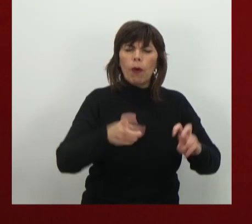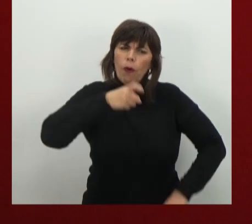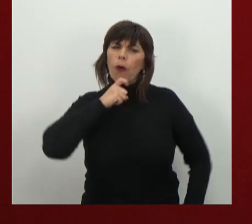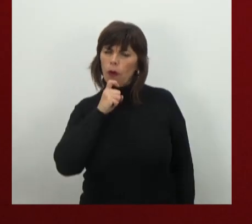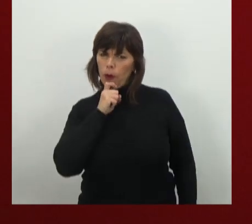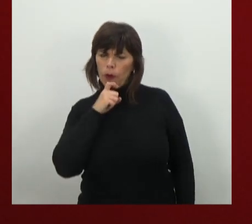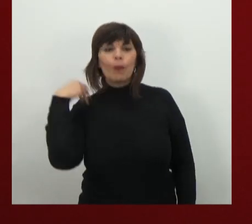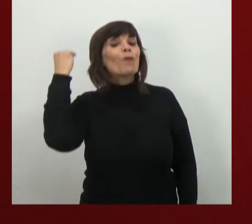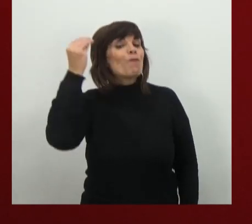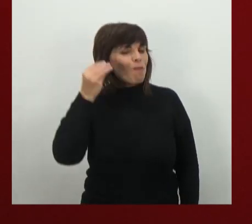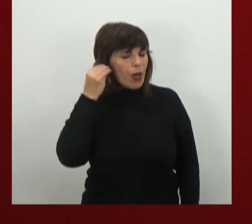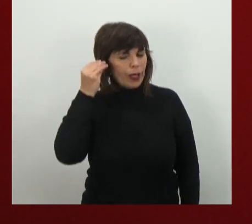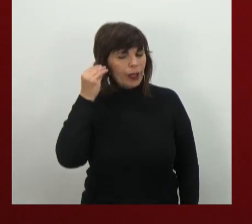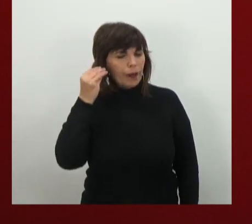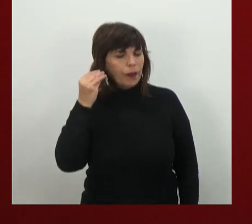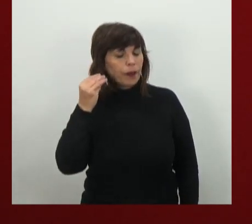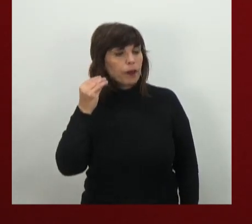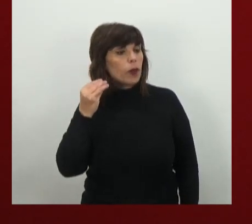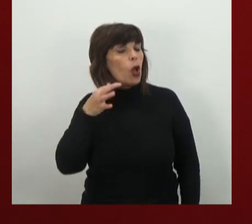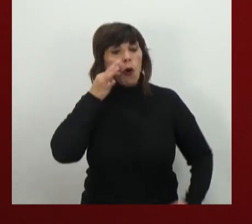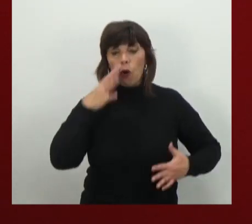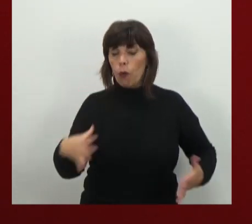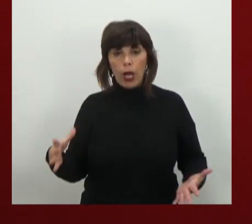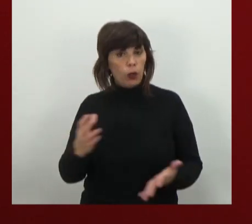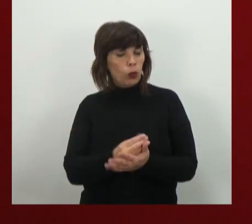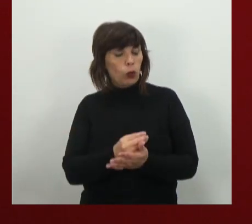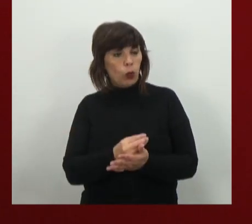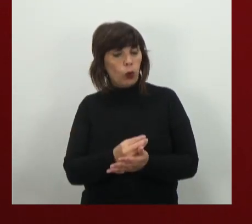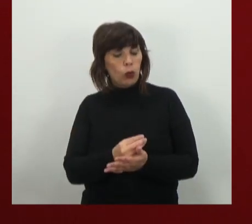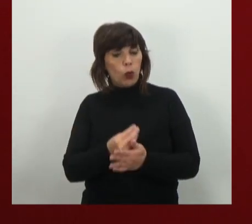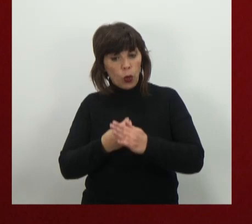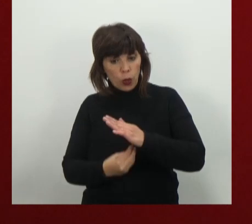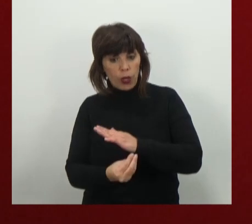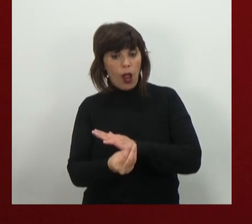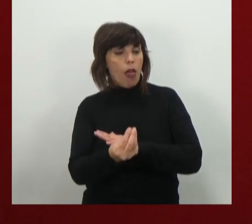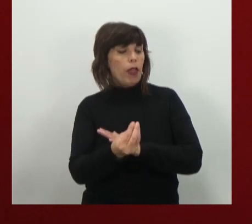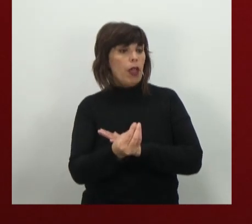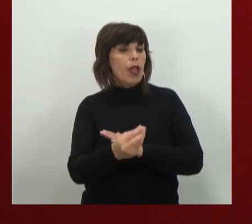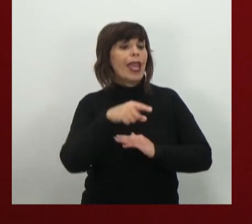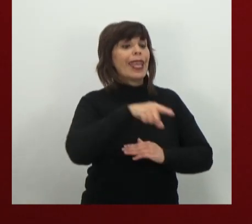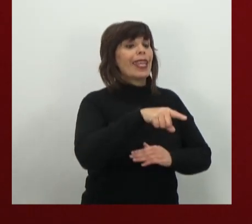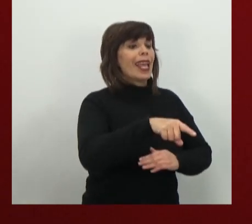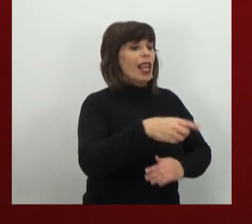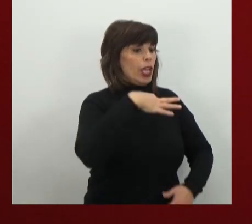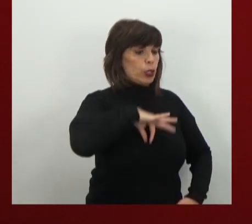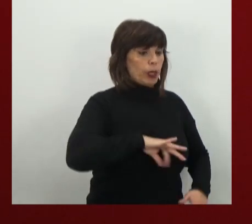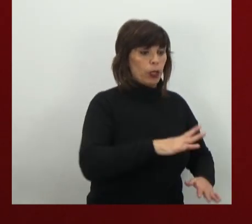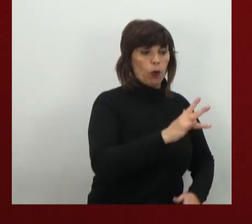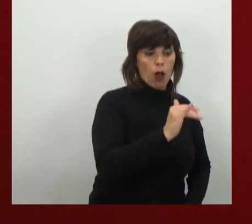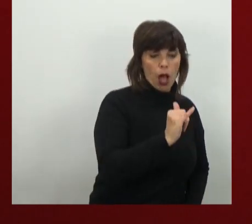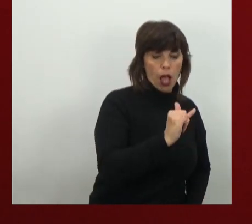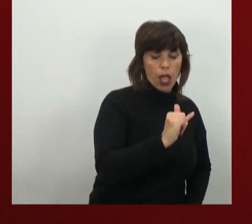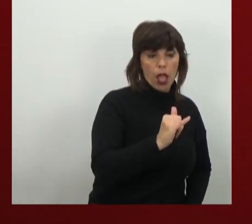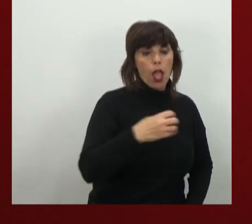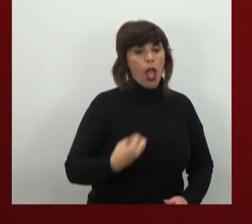humano, cuando nace, tiene su espíritu, tiene un alma y vive